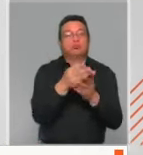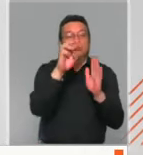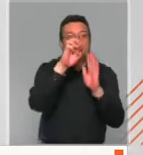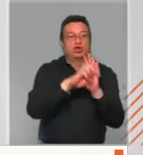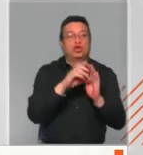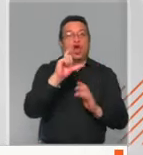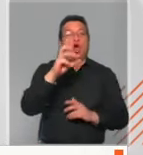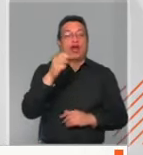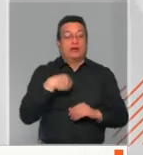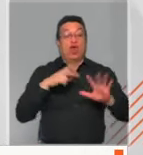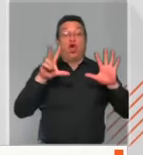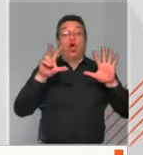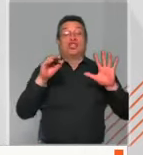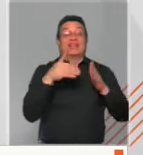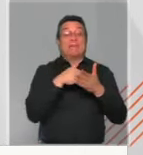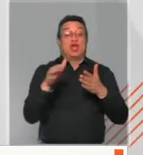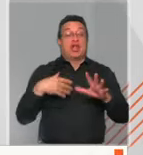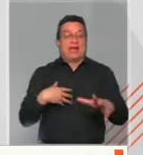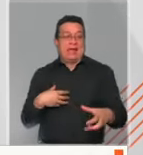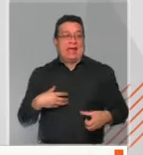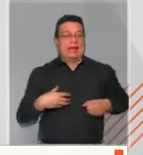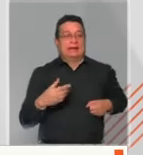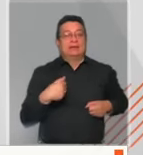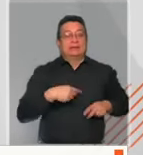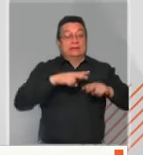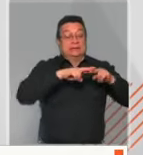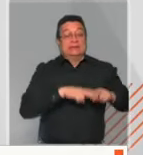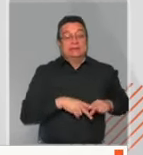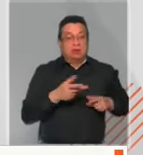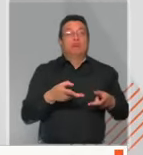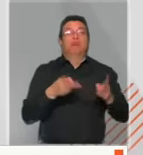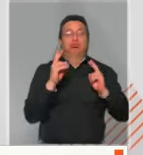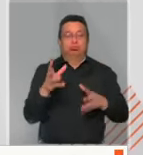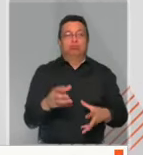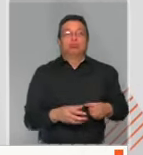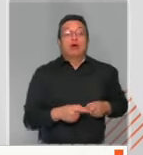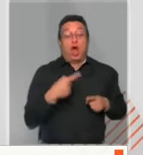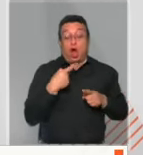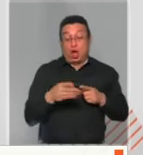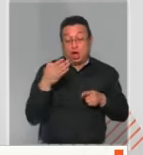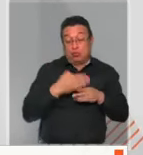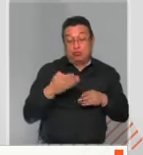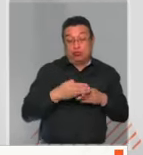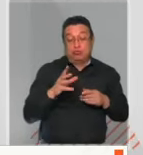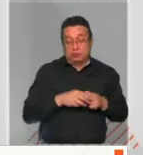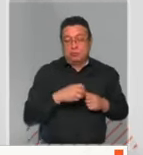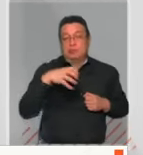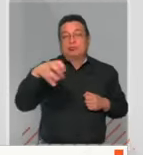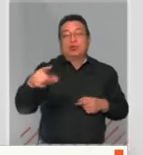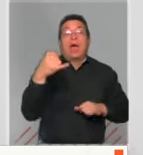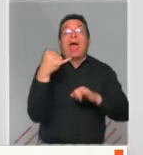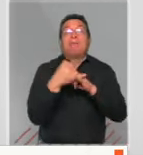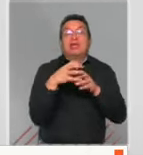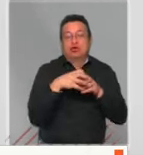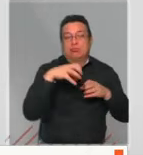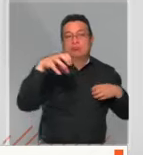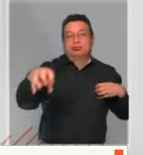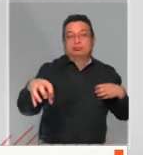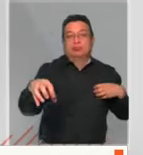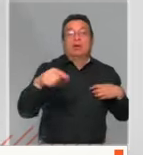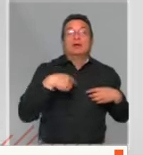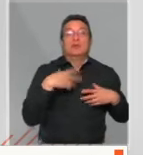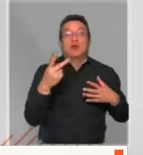con 80 millones que me permitirían cubrir mi déficit financiero y que el resto del dinero lo iban a administrar un amigo, que correspondía